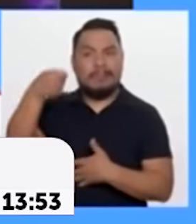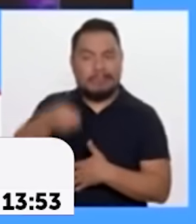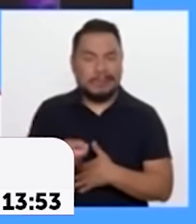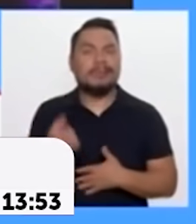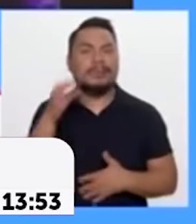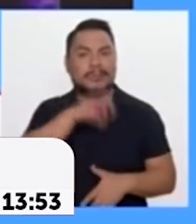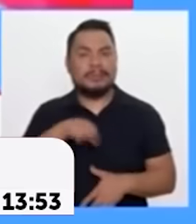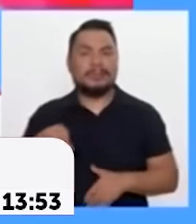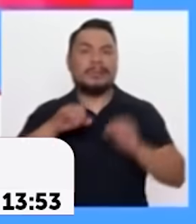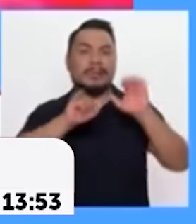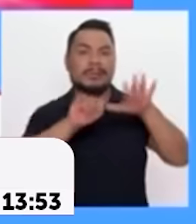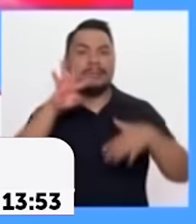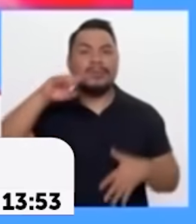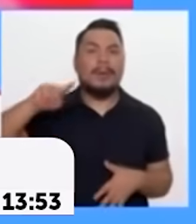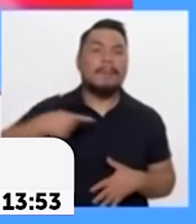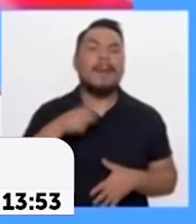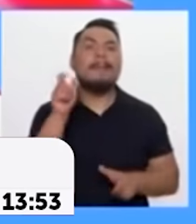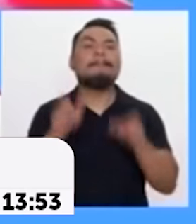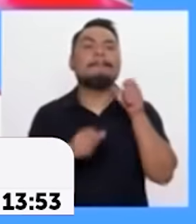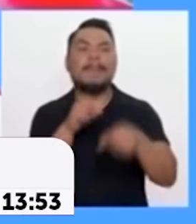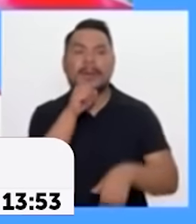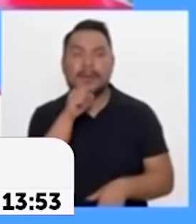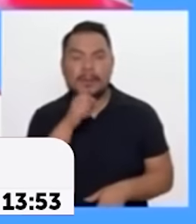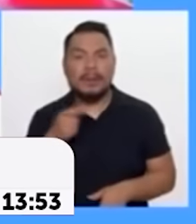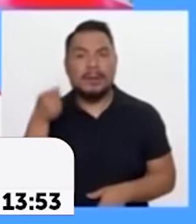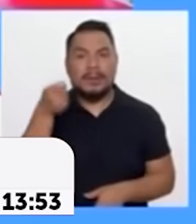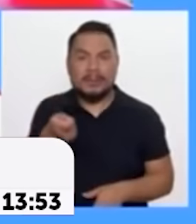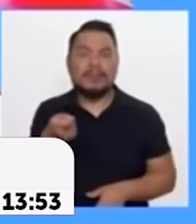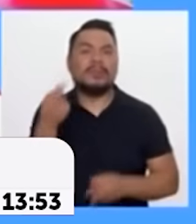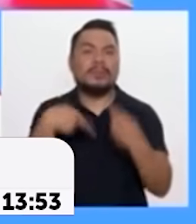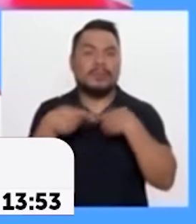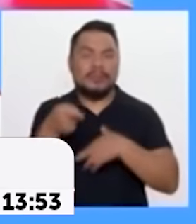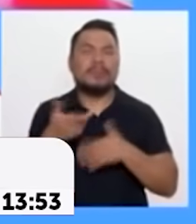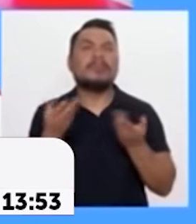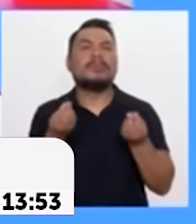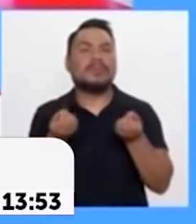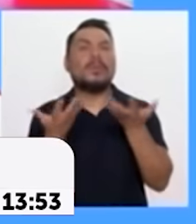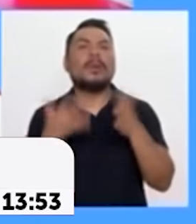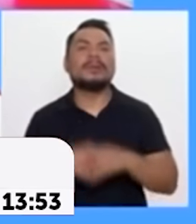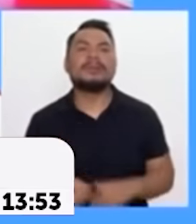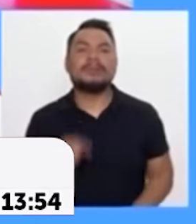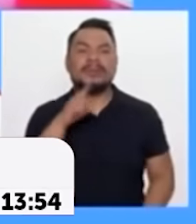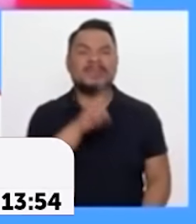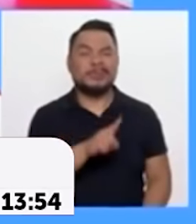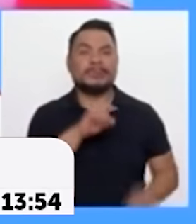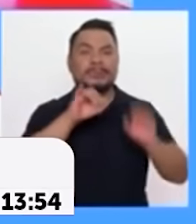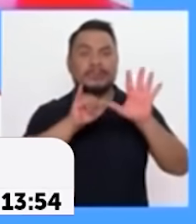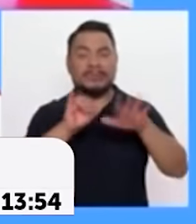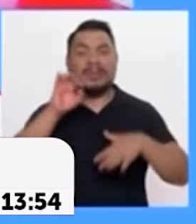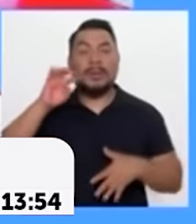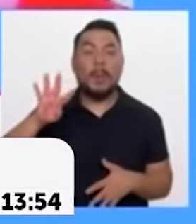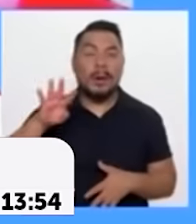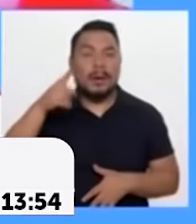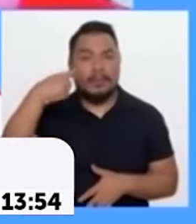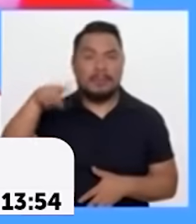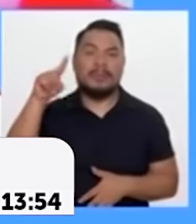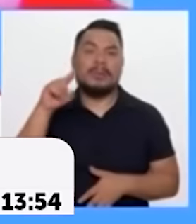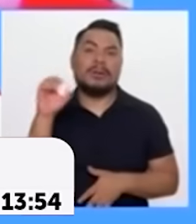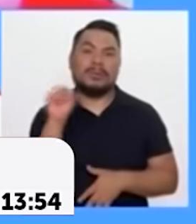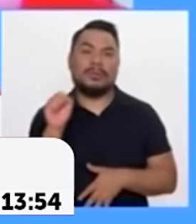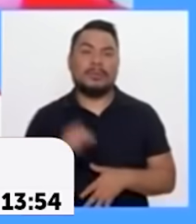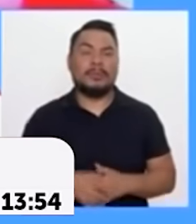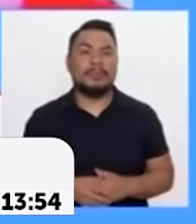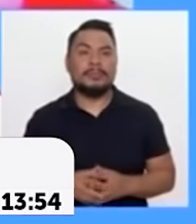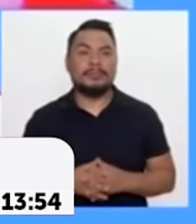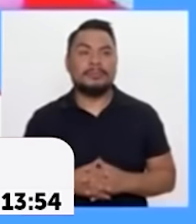64,000 personas, para lo cual hemos destinado 164 millones de soles. De